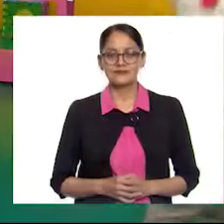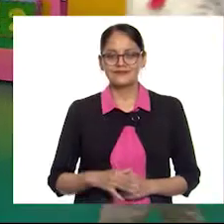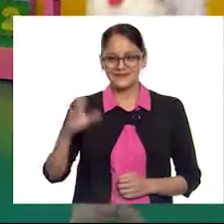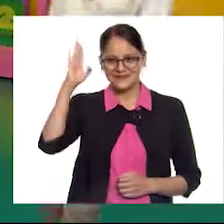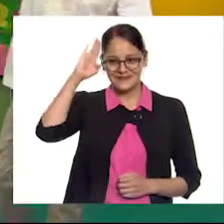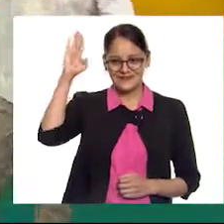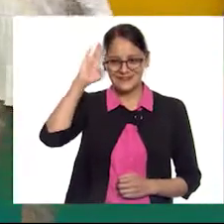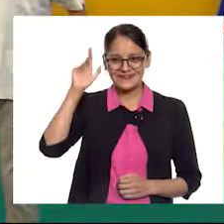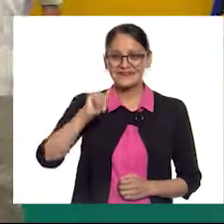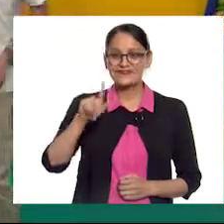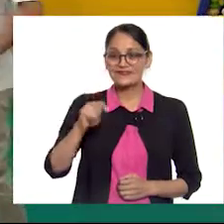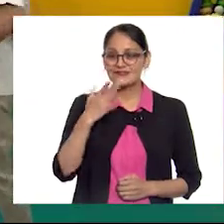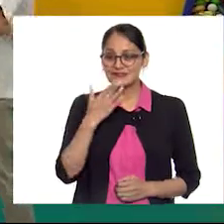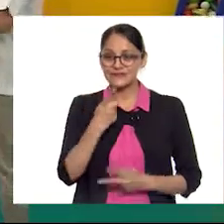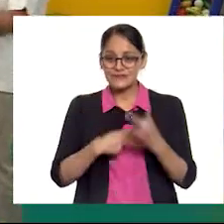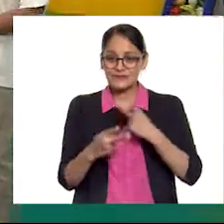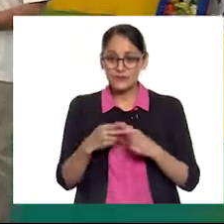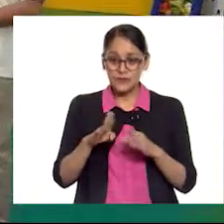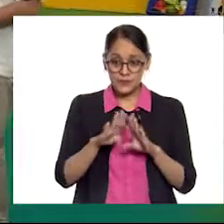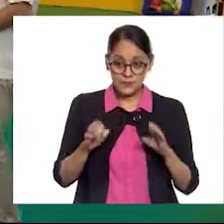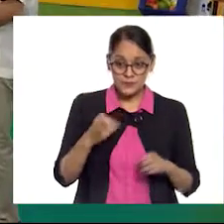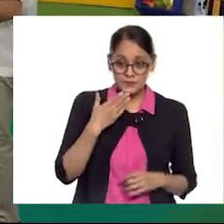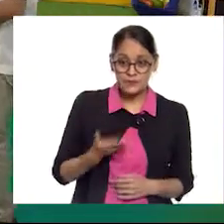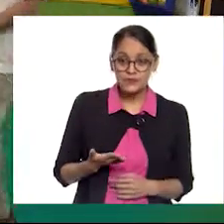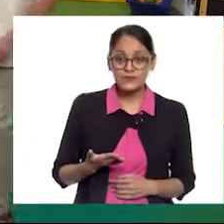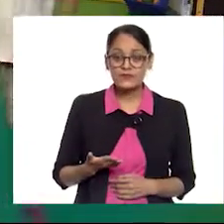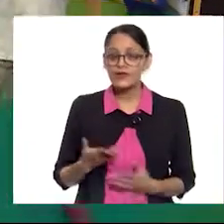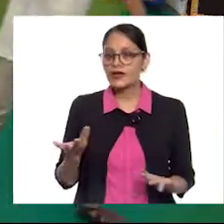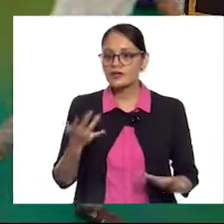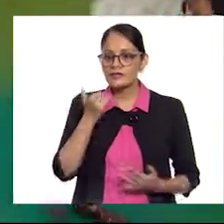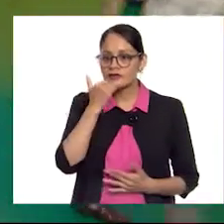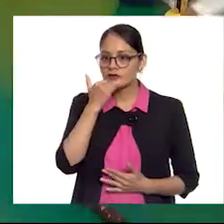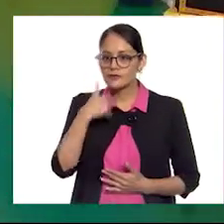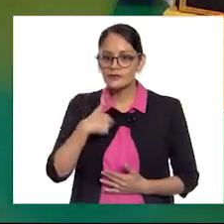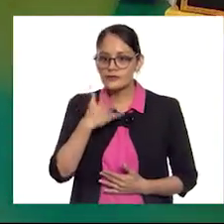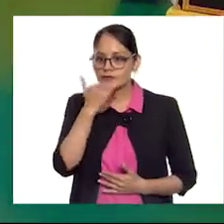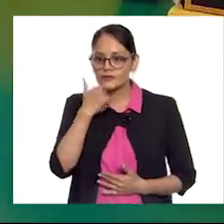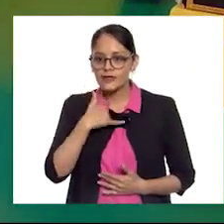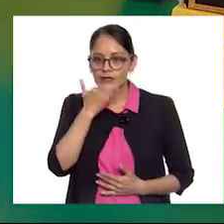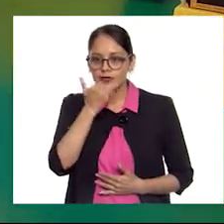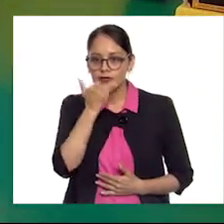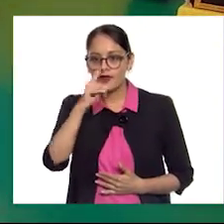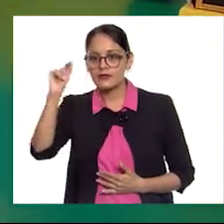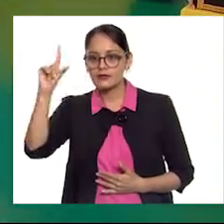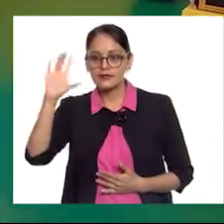¿qué tal? Bienvenidos, ¿cómo les va? Hoy está... Ay, perdón, me equivoqué, lo siento, adiós.